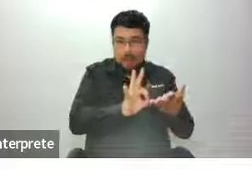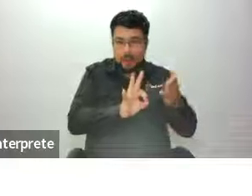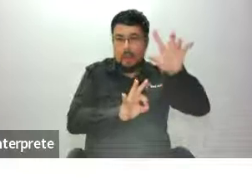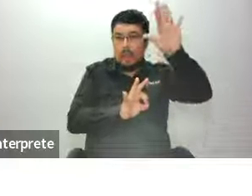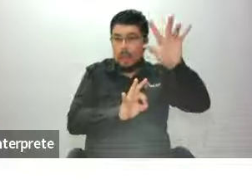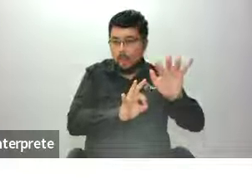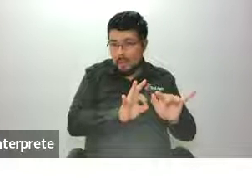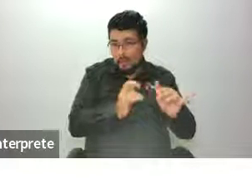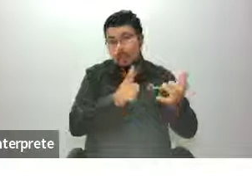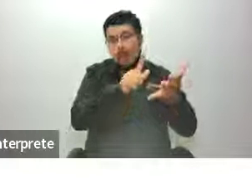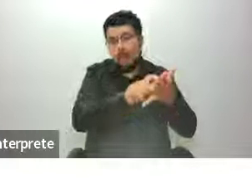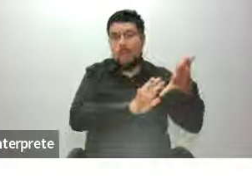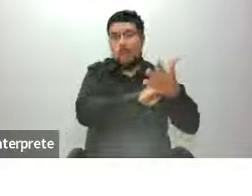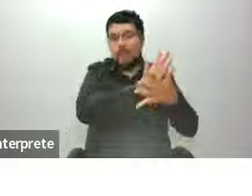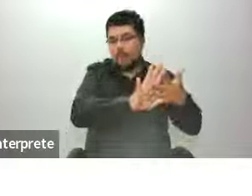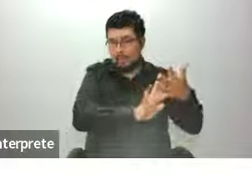señas. Ahora bien,